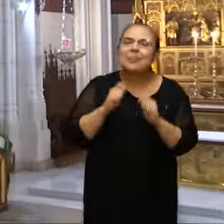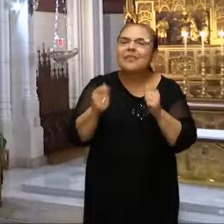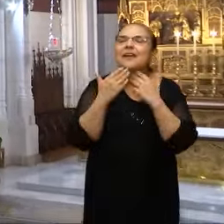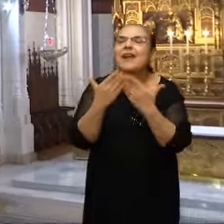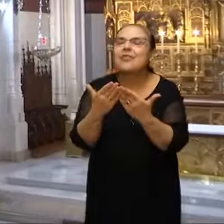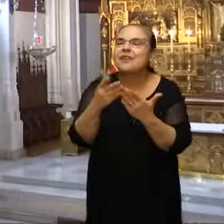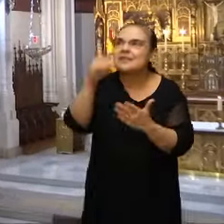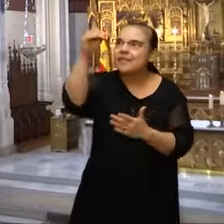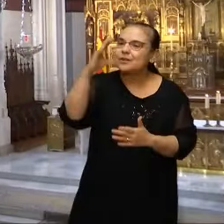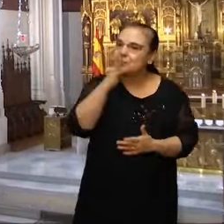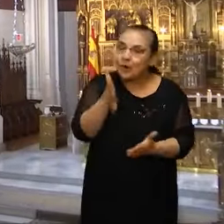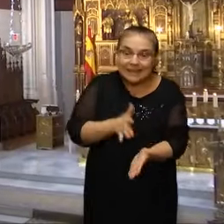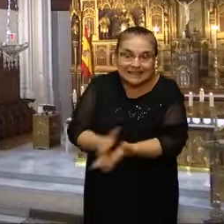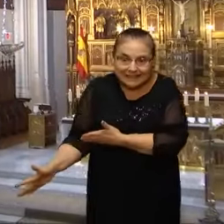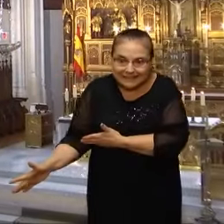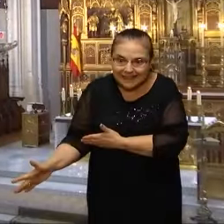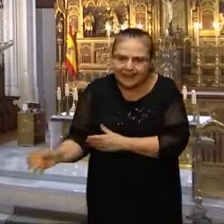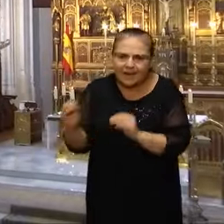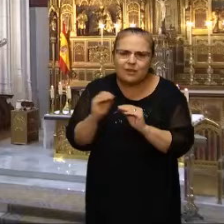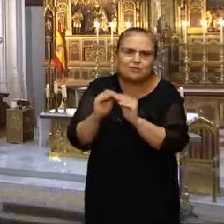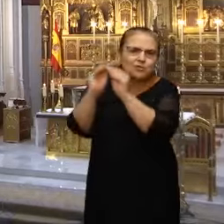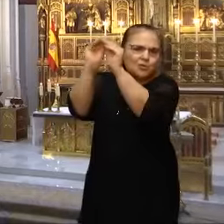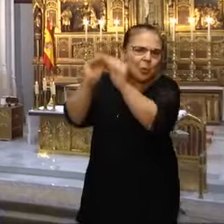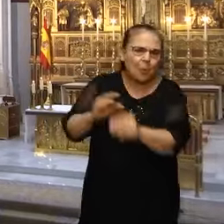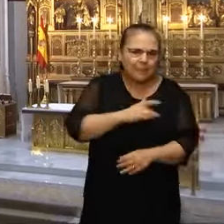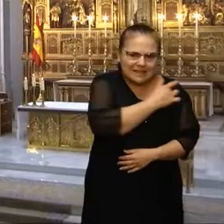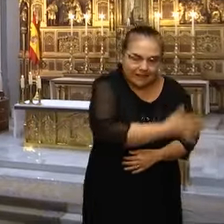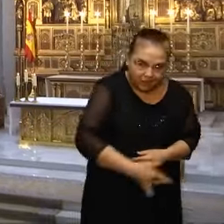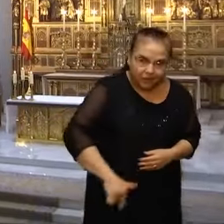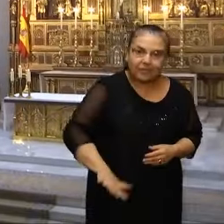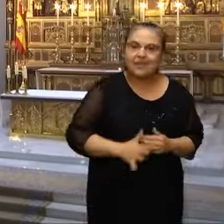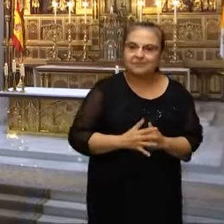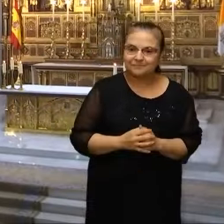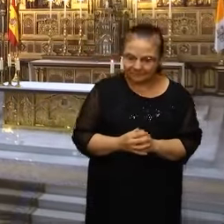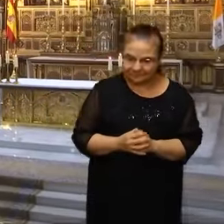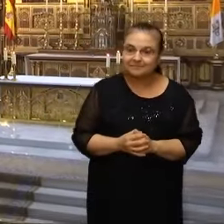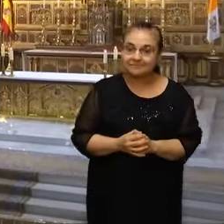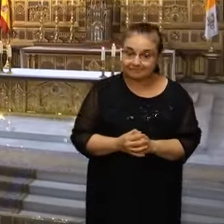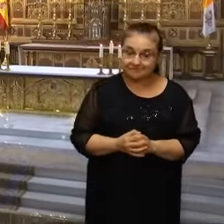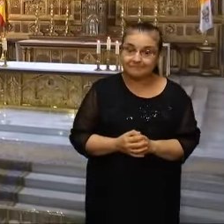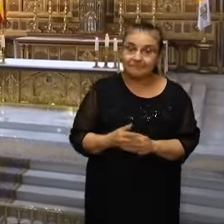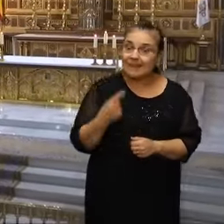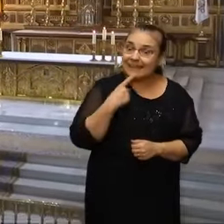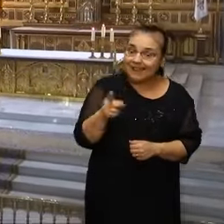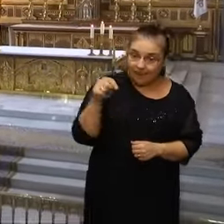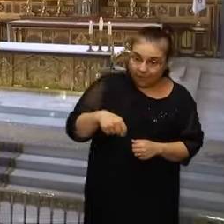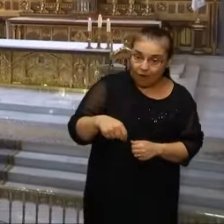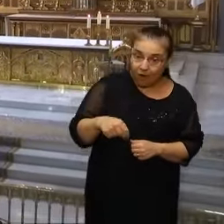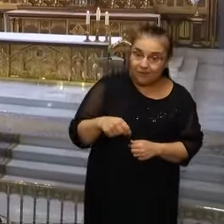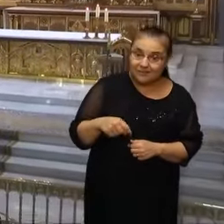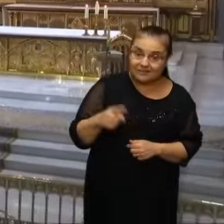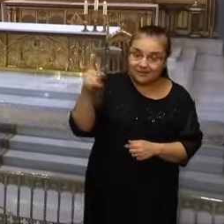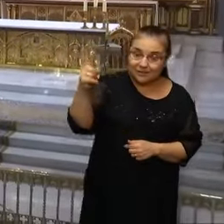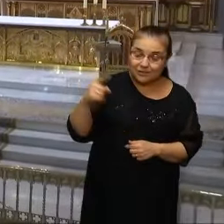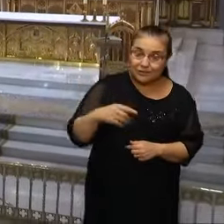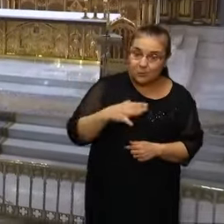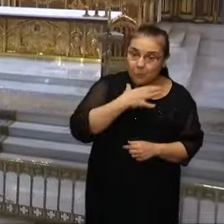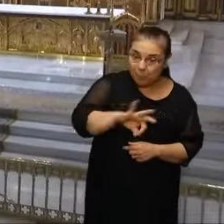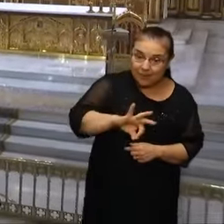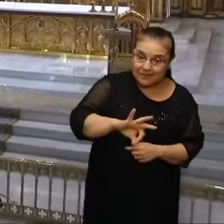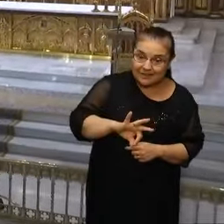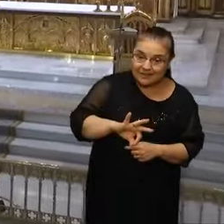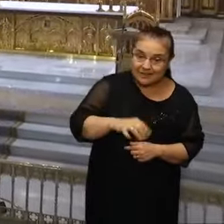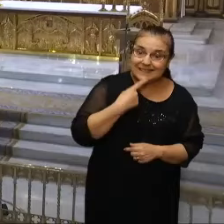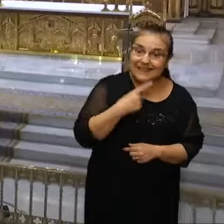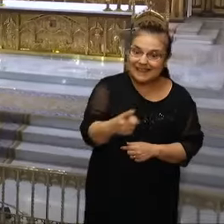misericordia. Se acordó de su fidelidad porque es eterna su misericordia. ¿Le puedes decir hoy a Dios, confía en mí?